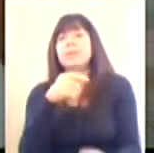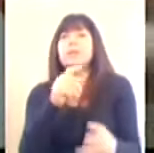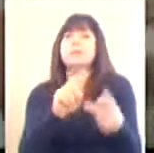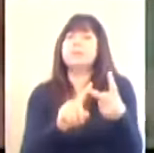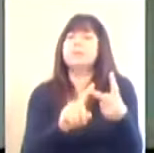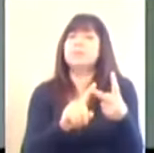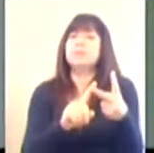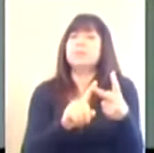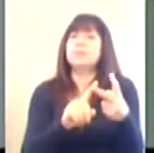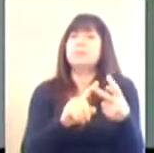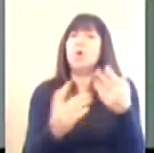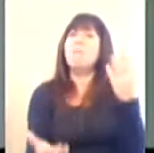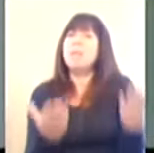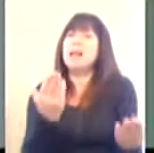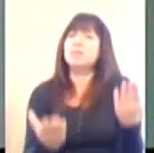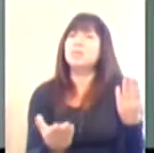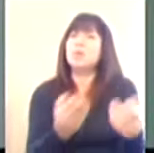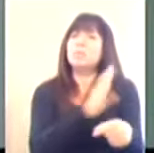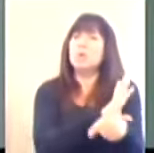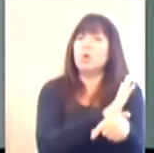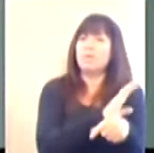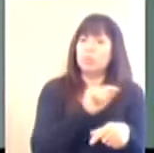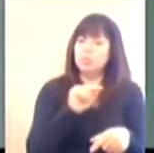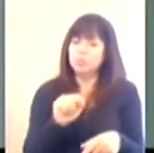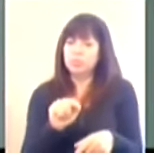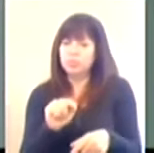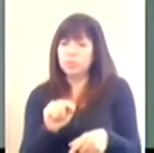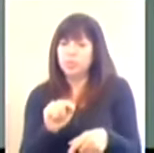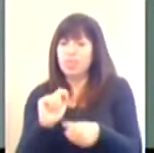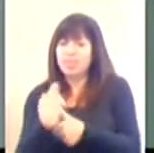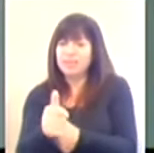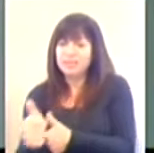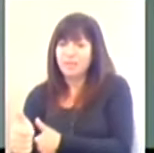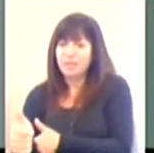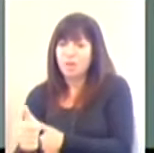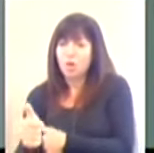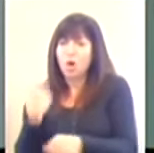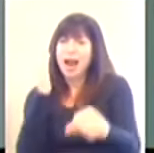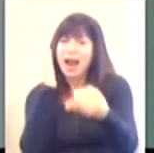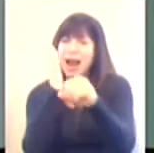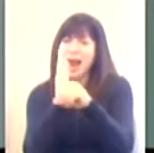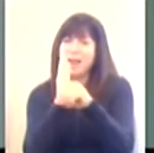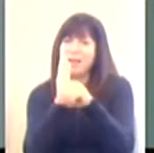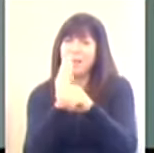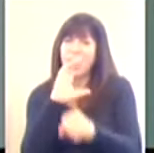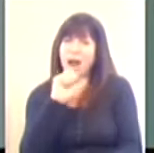crisis, ¿cierto?, la pandemia, con el desafío de la carbono neutralidad, vemos al menos